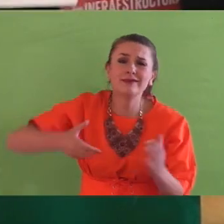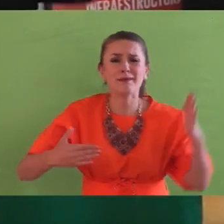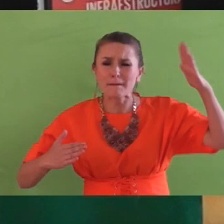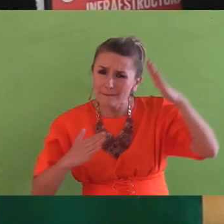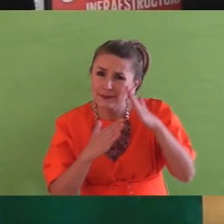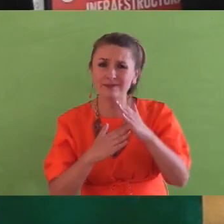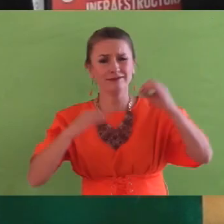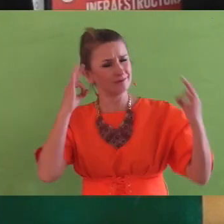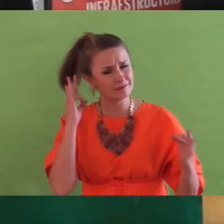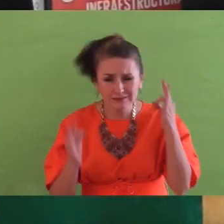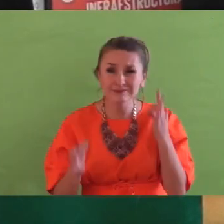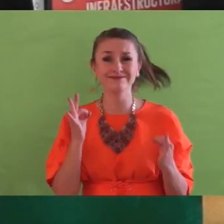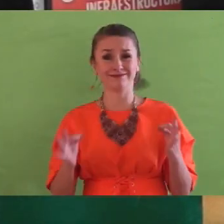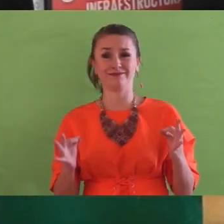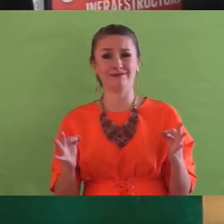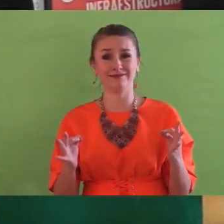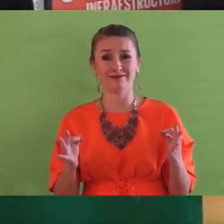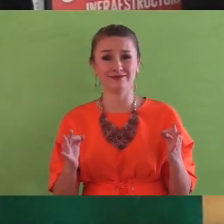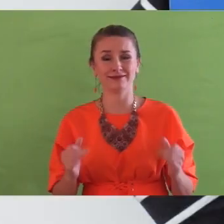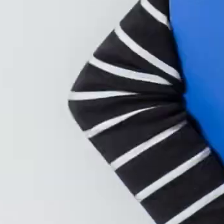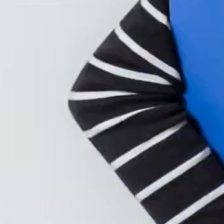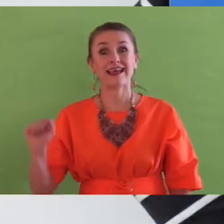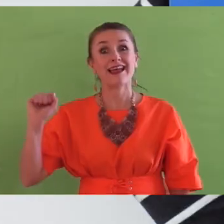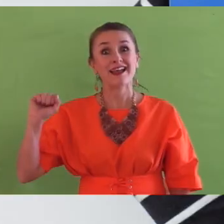paz y justicia.